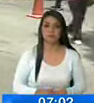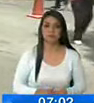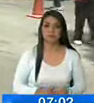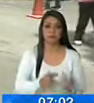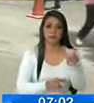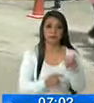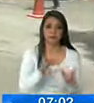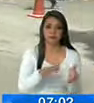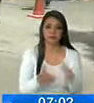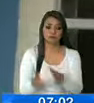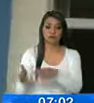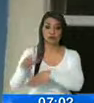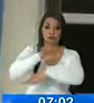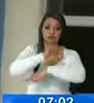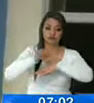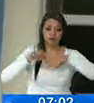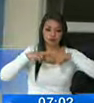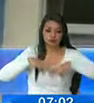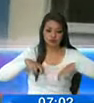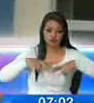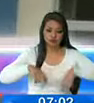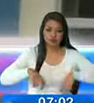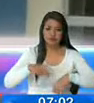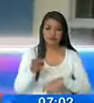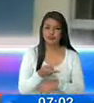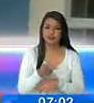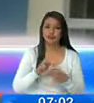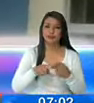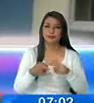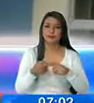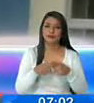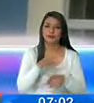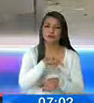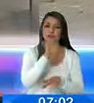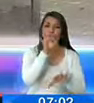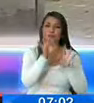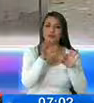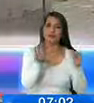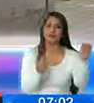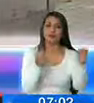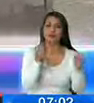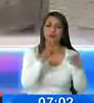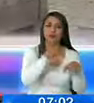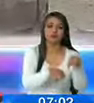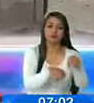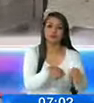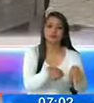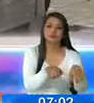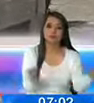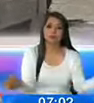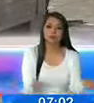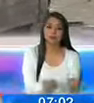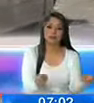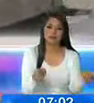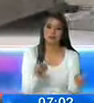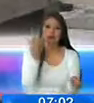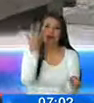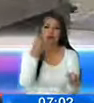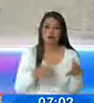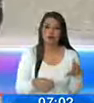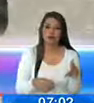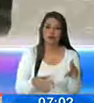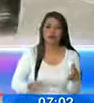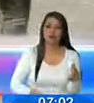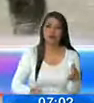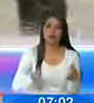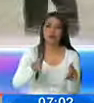acabó con el misterio que encerraba la muerte de dos amigos encontrados sin vida al interior de un auto blanco estacionado en una de las